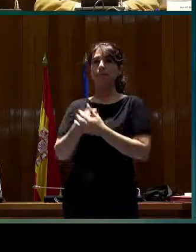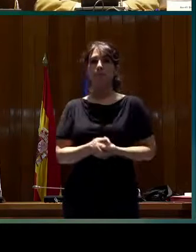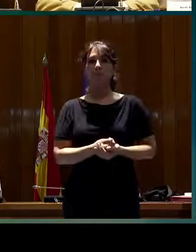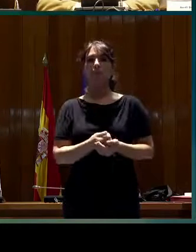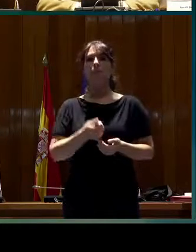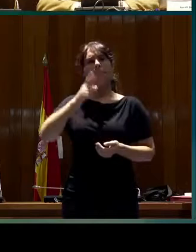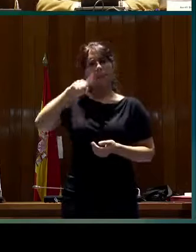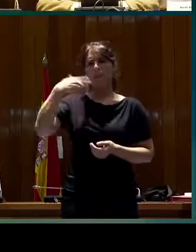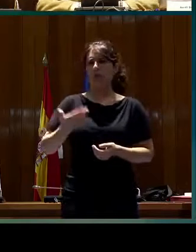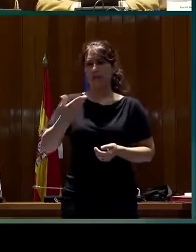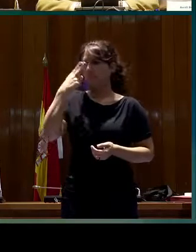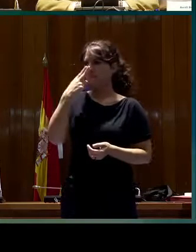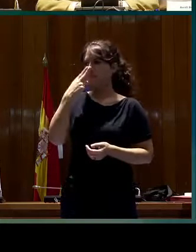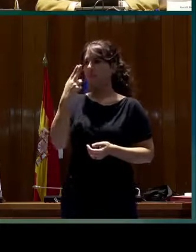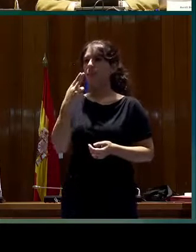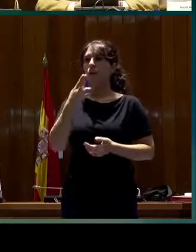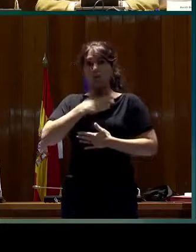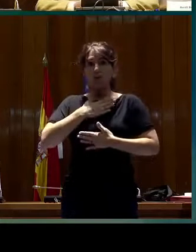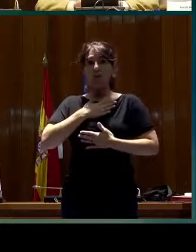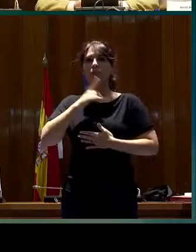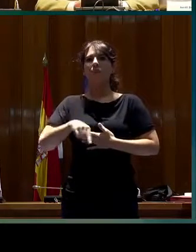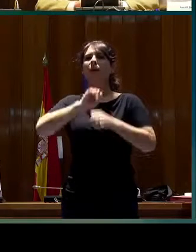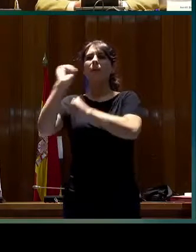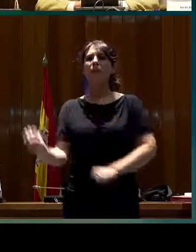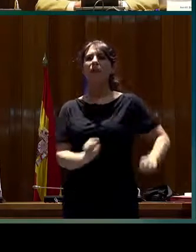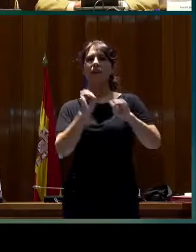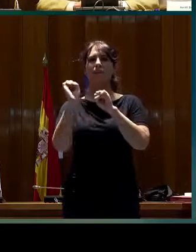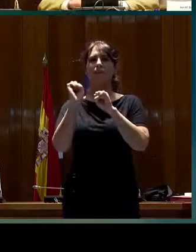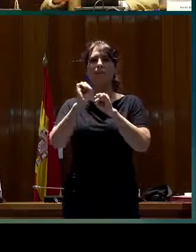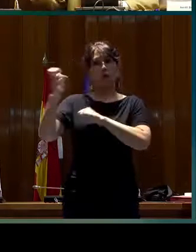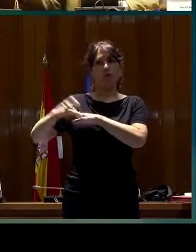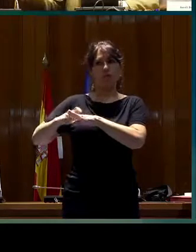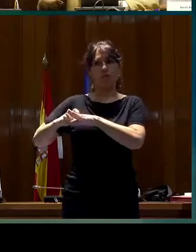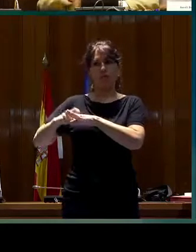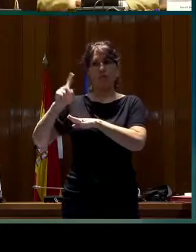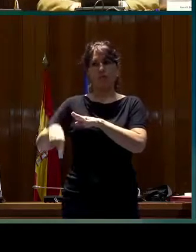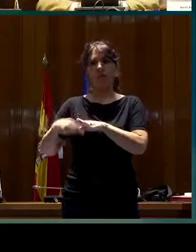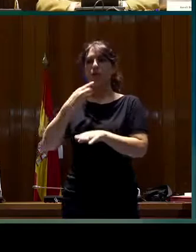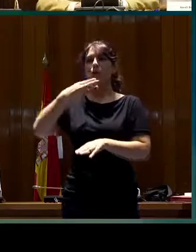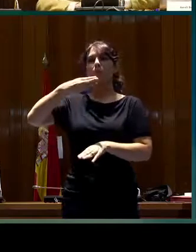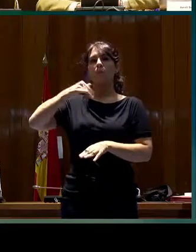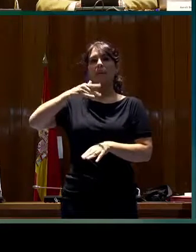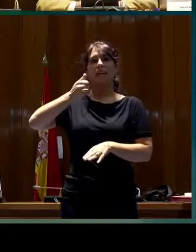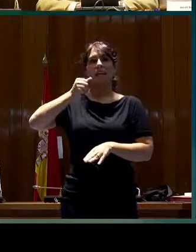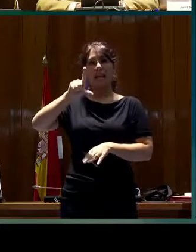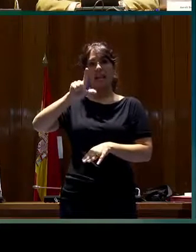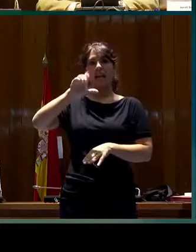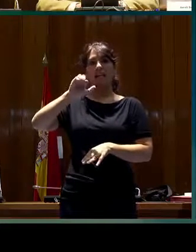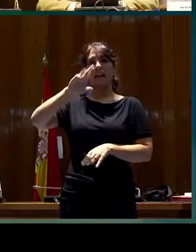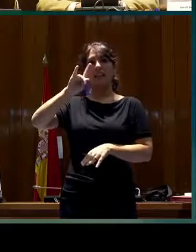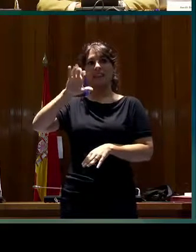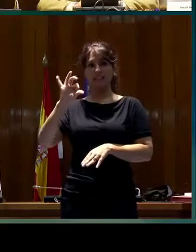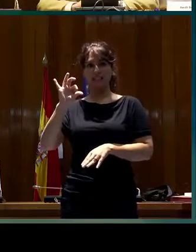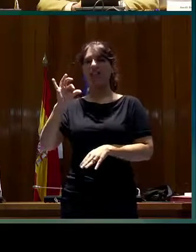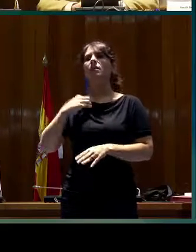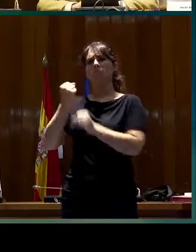muy importante, nosotros defendemos otro tipo de narrativa y junto con Guillem Carles hemos estado trabajando varios meses en